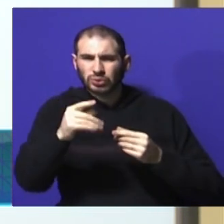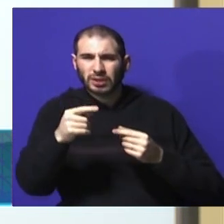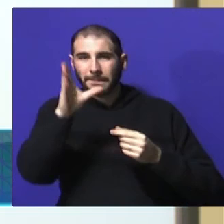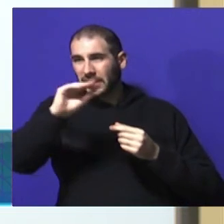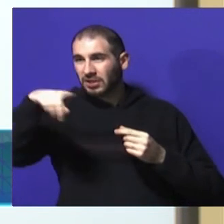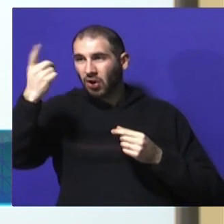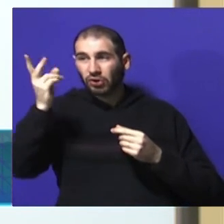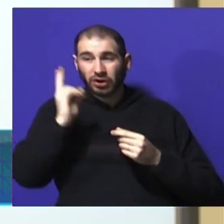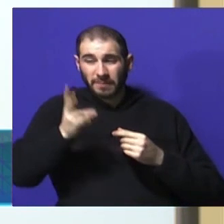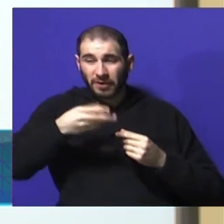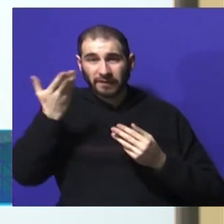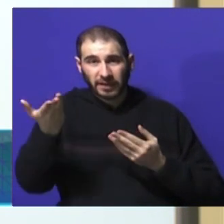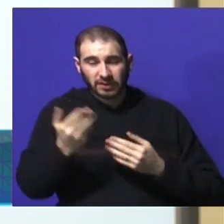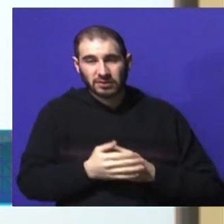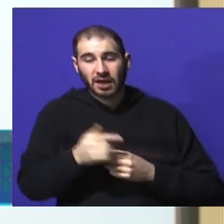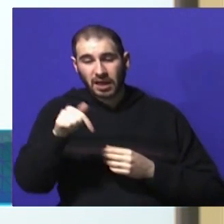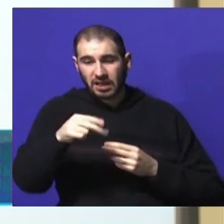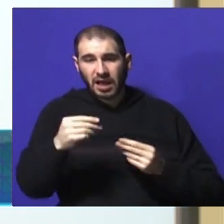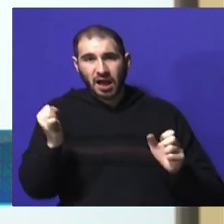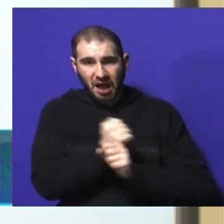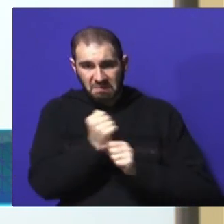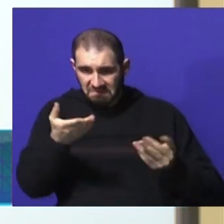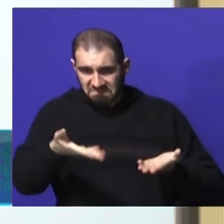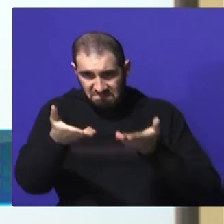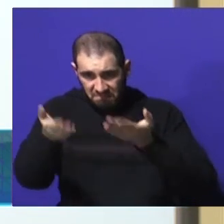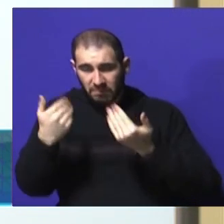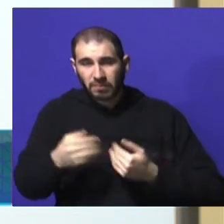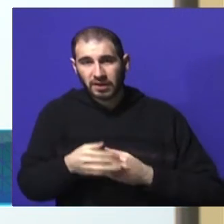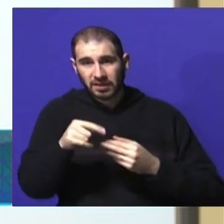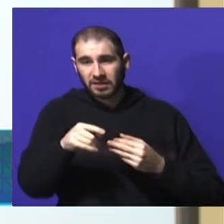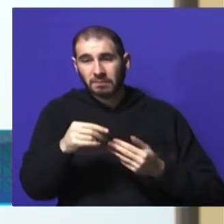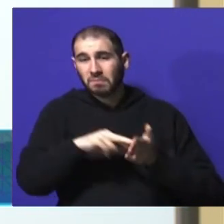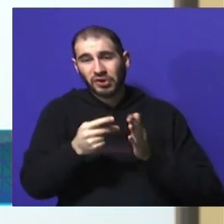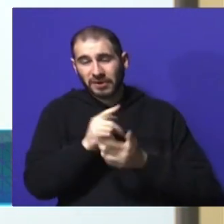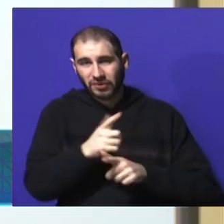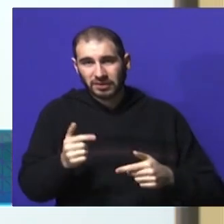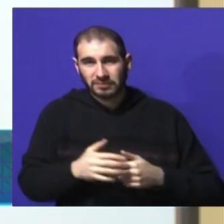países del mundo están prohibidos y acá se aplican prácticamente sin ningún control.